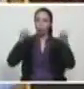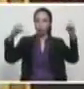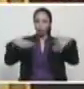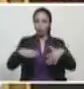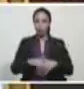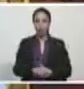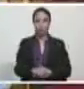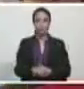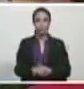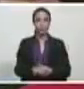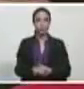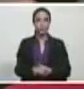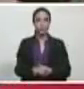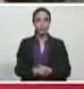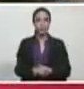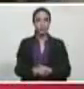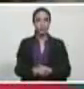condición.